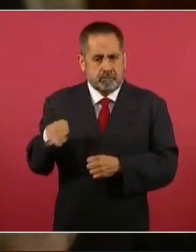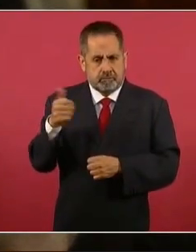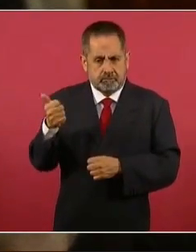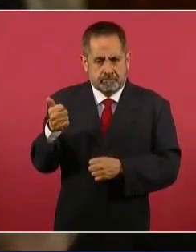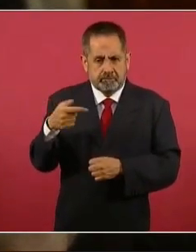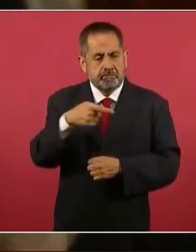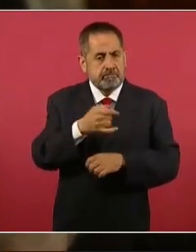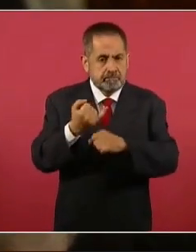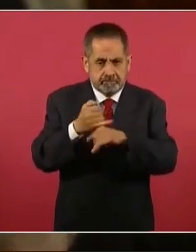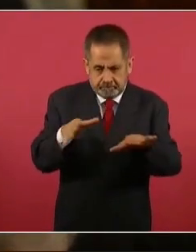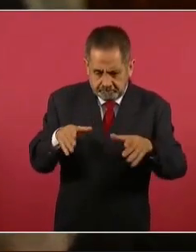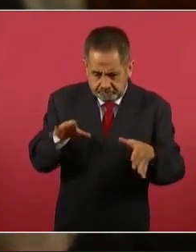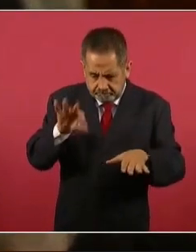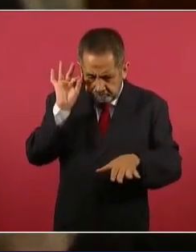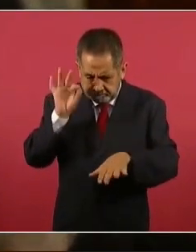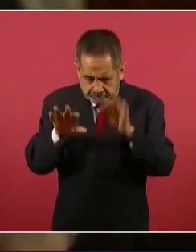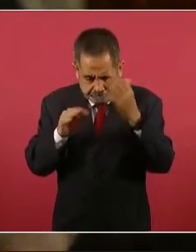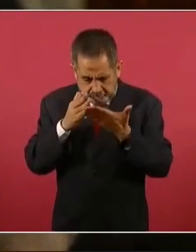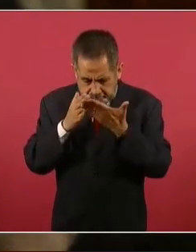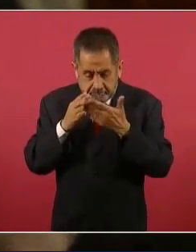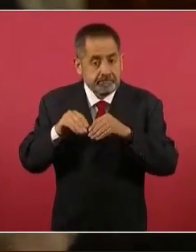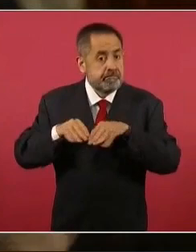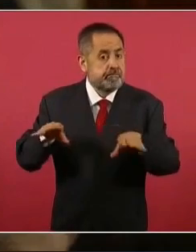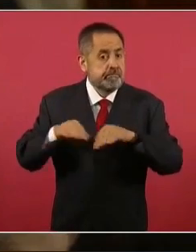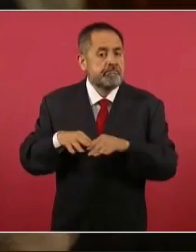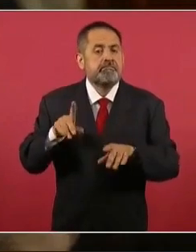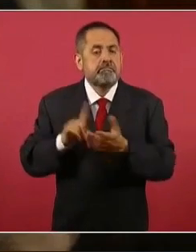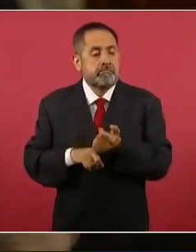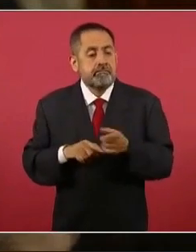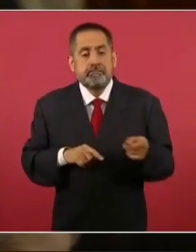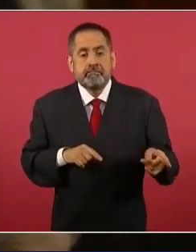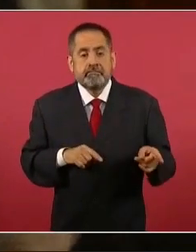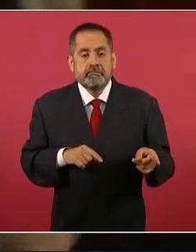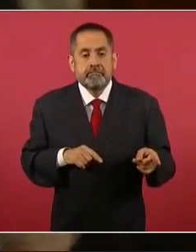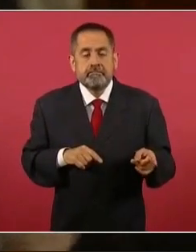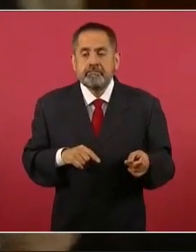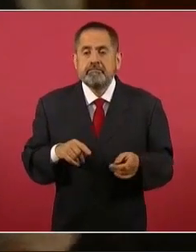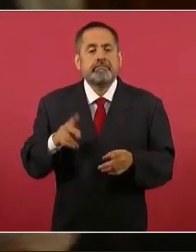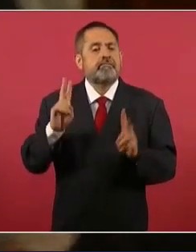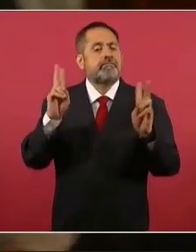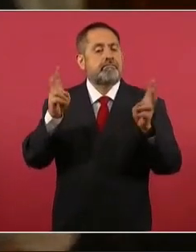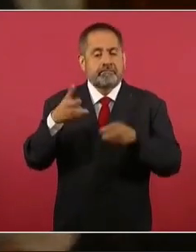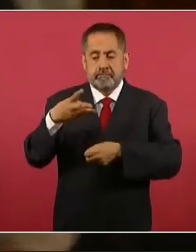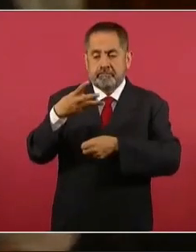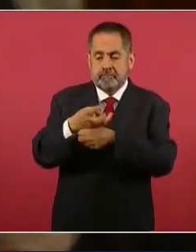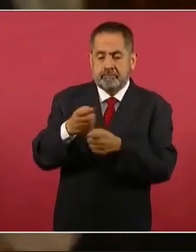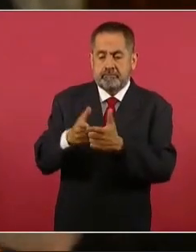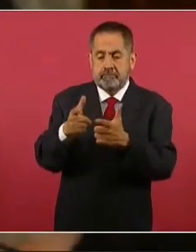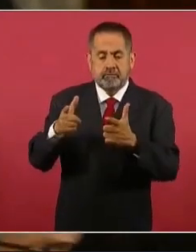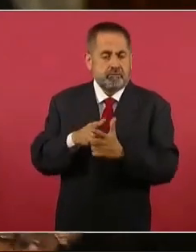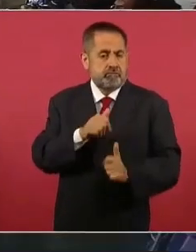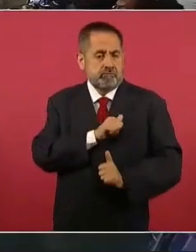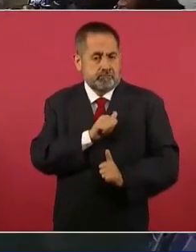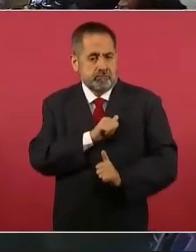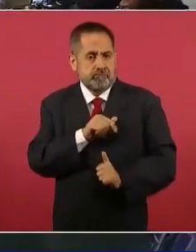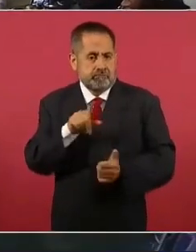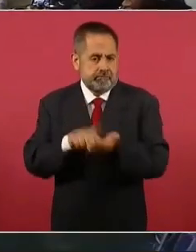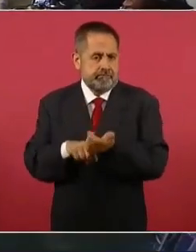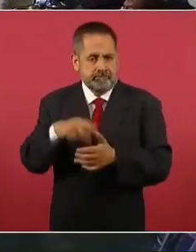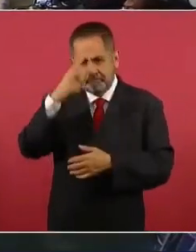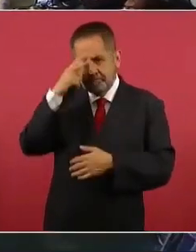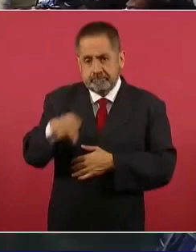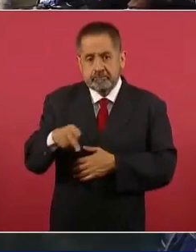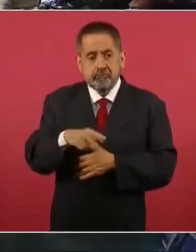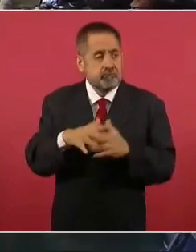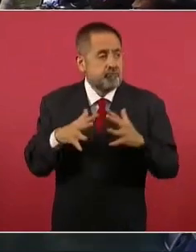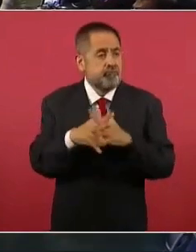Estos informes, por primera vez, dan cuenta de la participación de la Tercera Fuerza Armada del Estado mexicano, en este caso la Armada de México, en